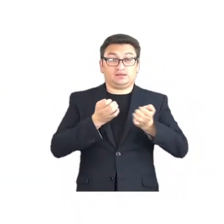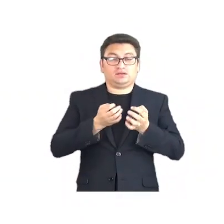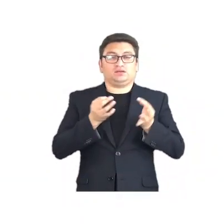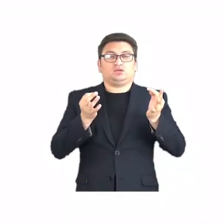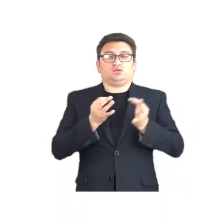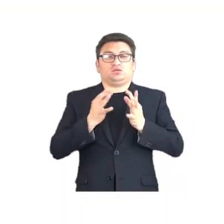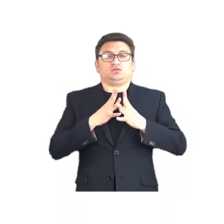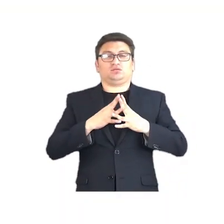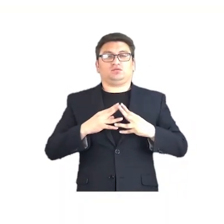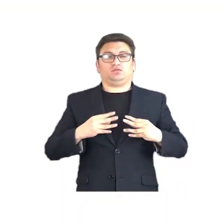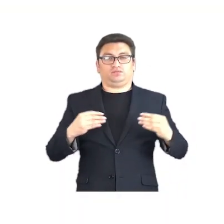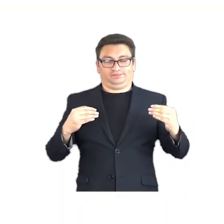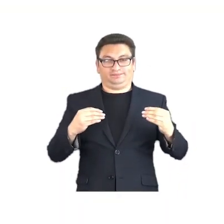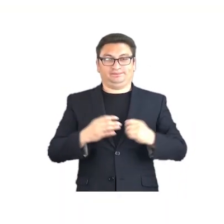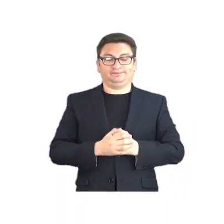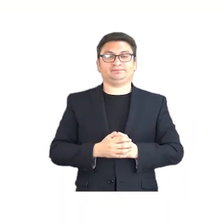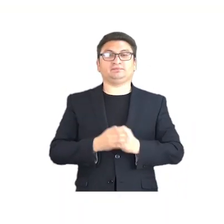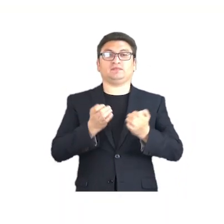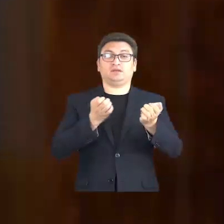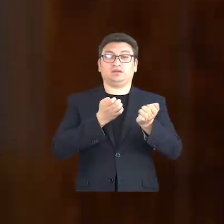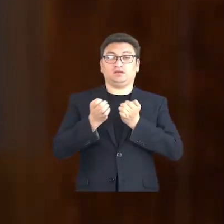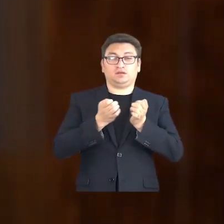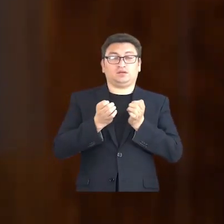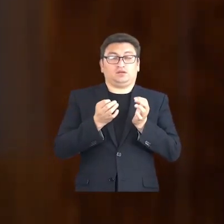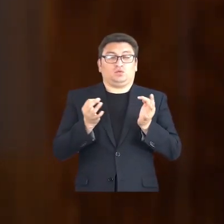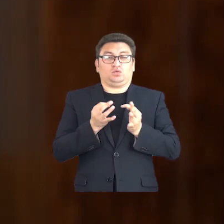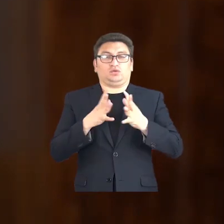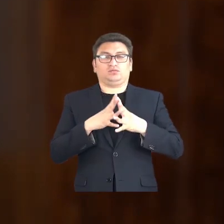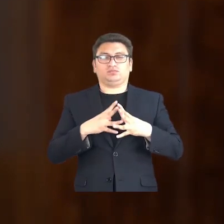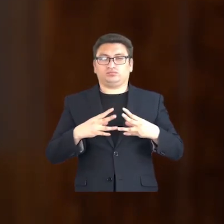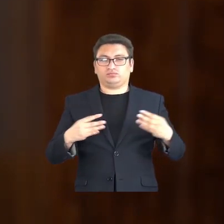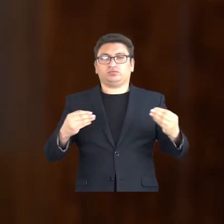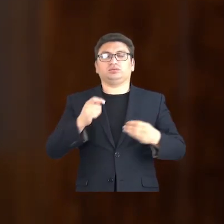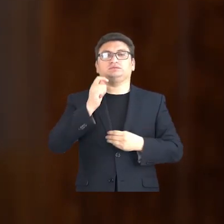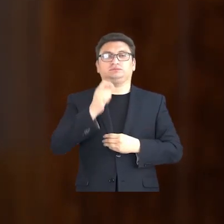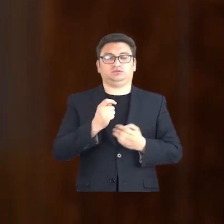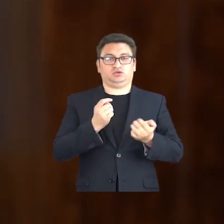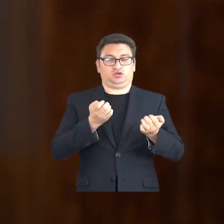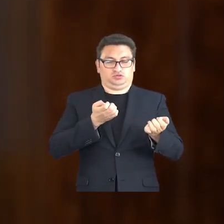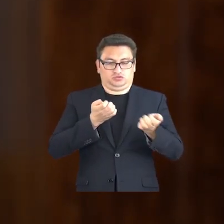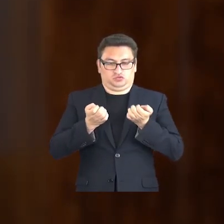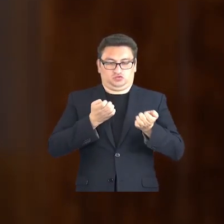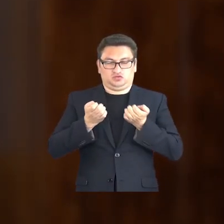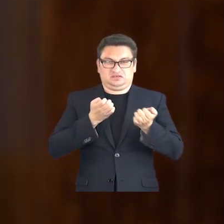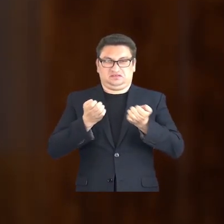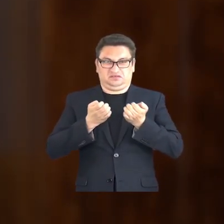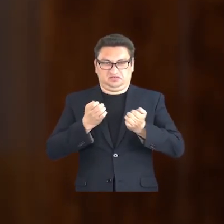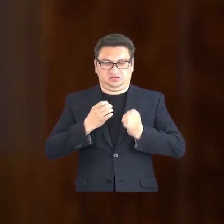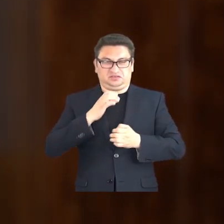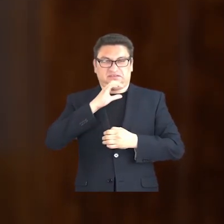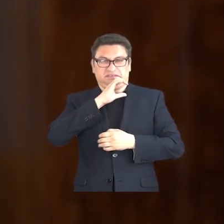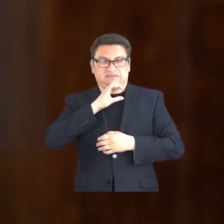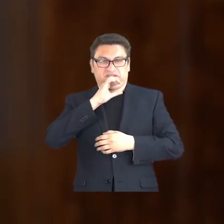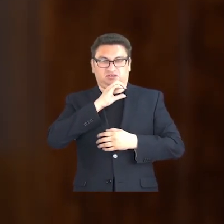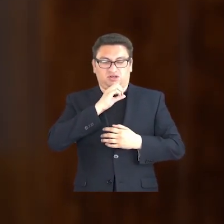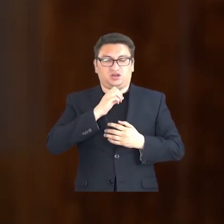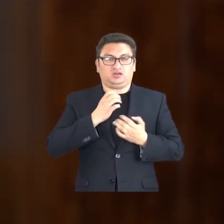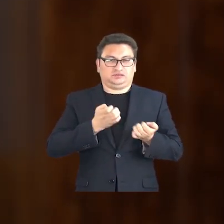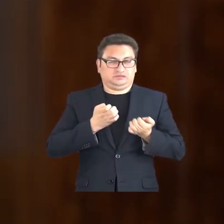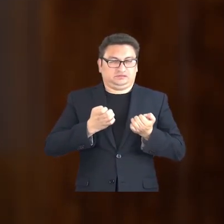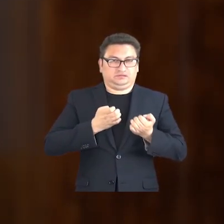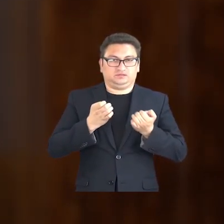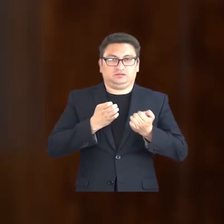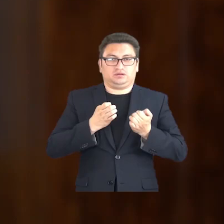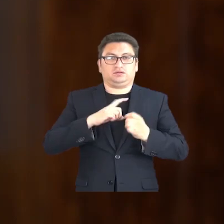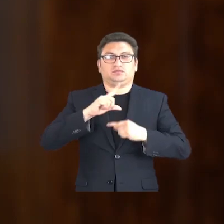Ejercicios de enfriamiento o vuelta a la cama. Los ejercicios de enfriamiento o vuelta a la cama permiten que el cuerpo se